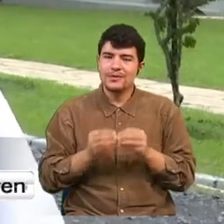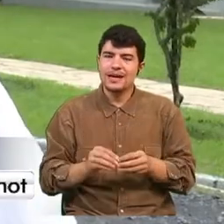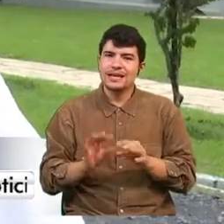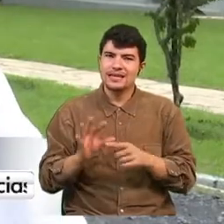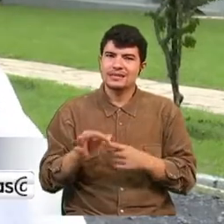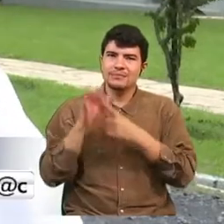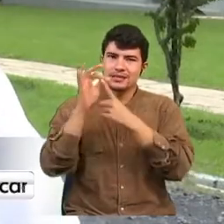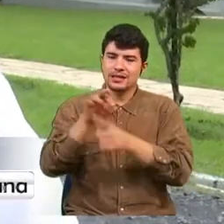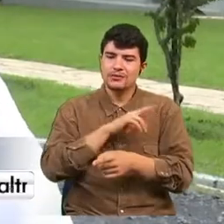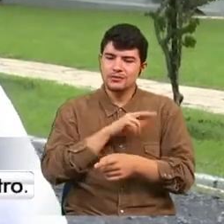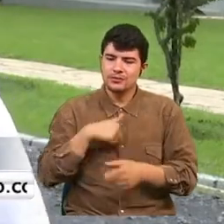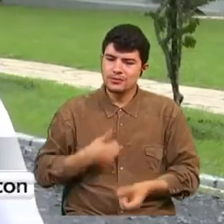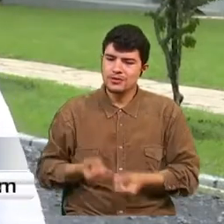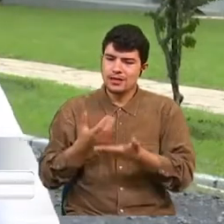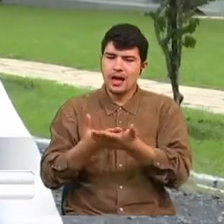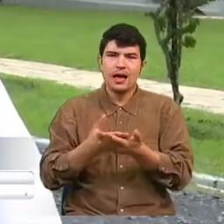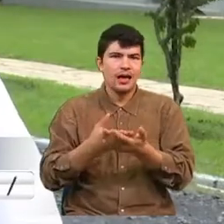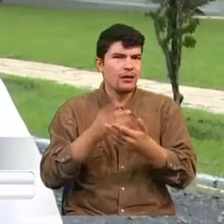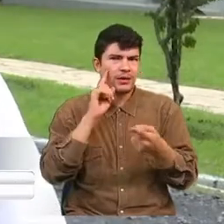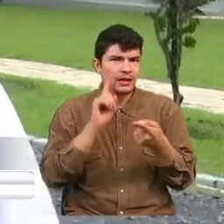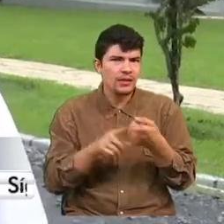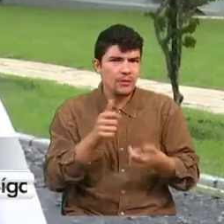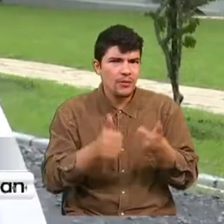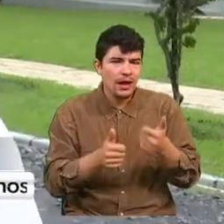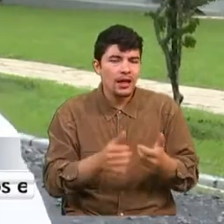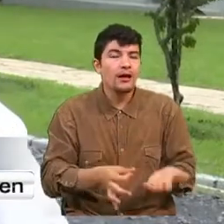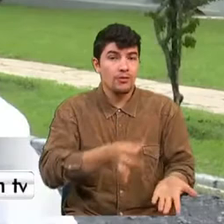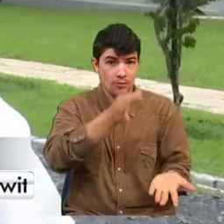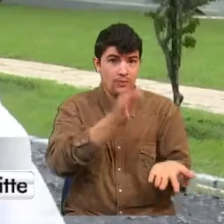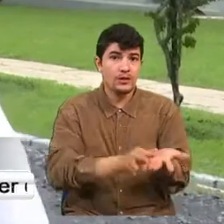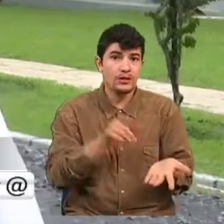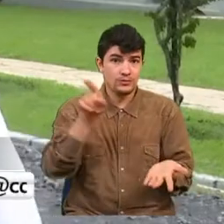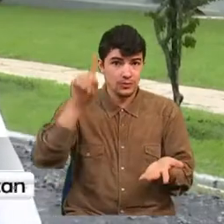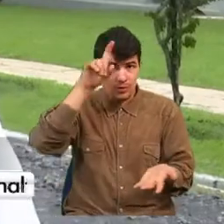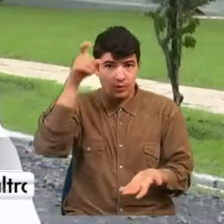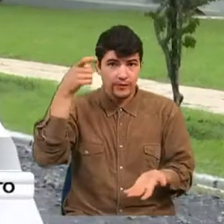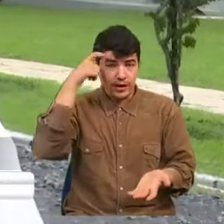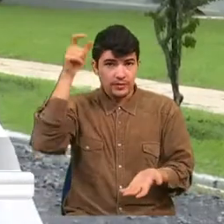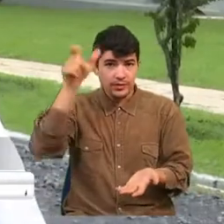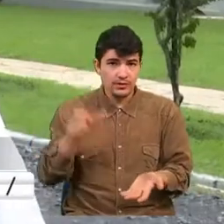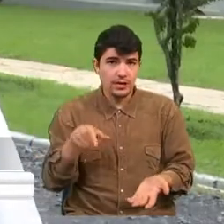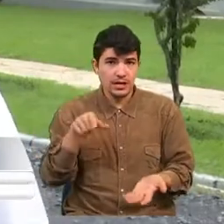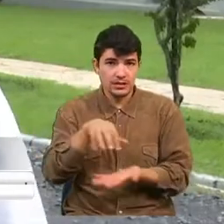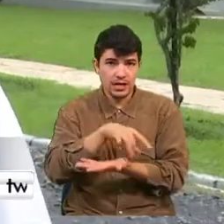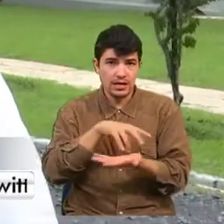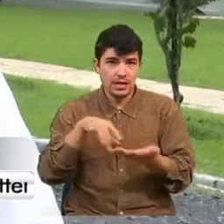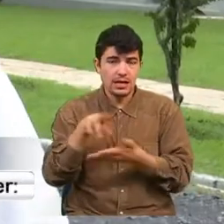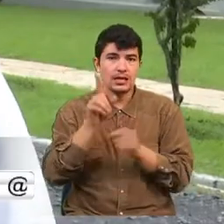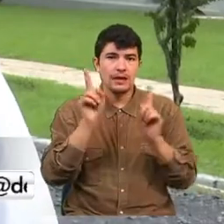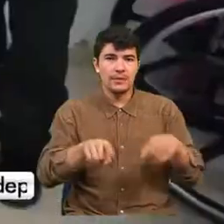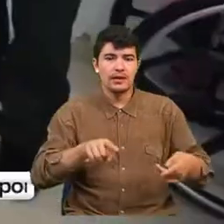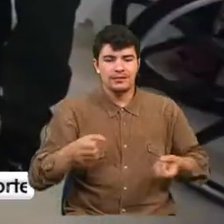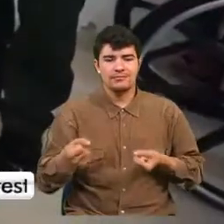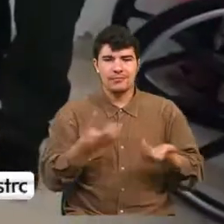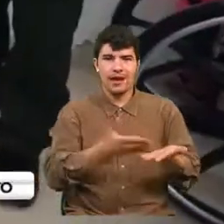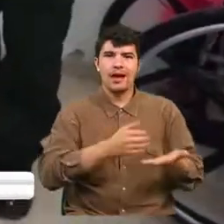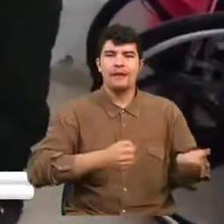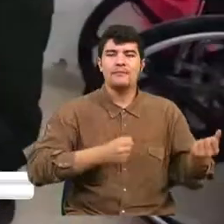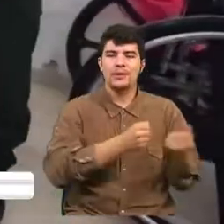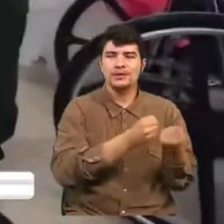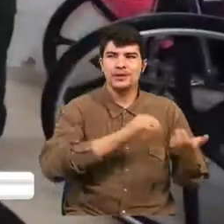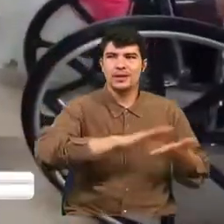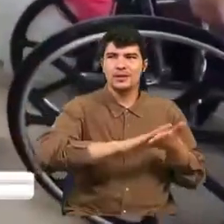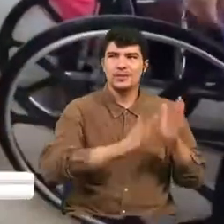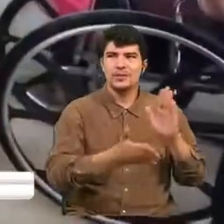estamos cumpliendo con el gobierno del doctor Didier Tavera, con el sector en estado de discapacidad, en condición de discapacidad